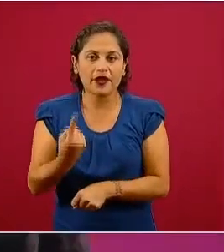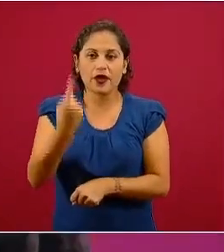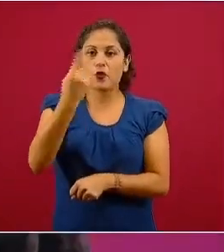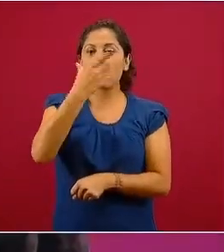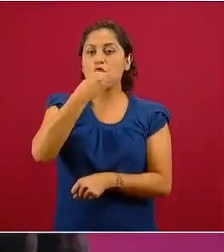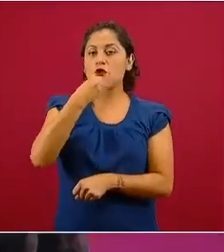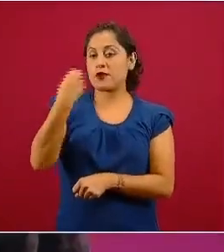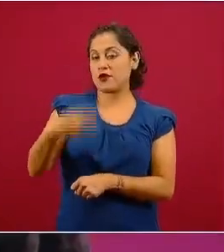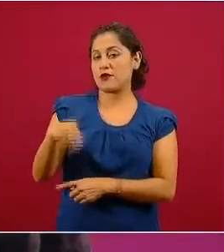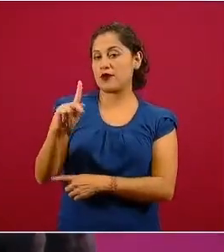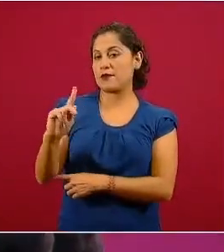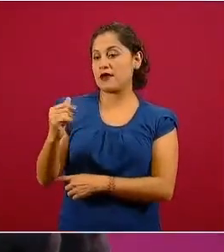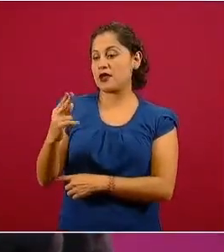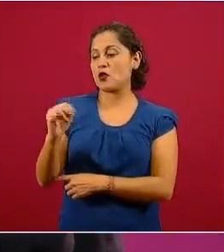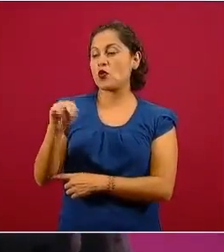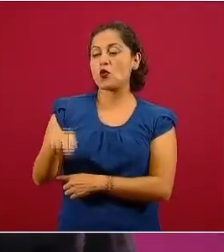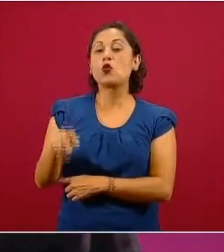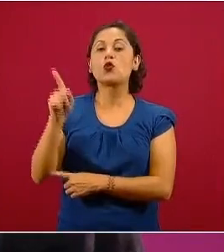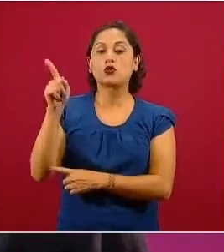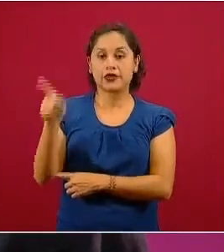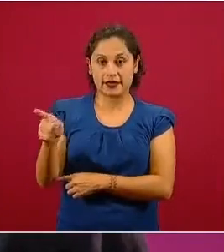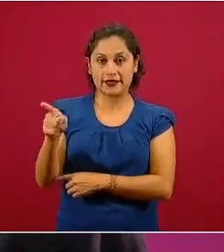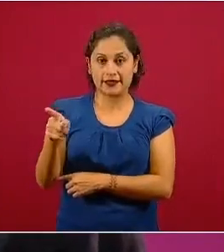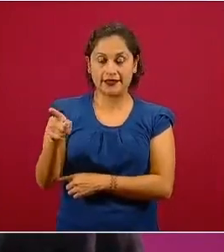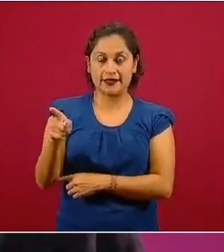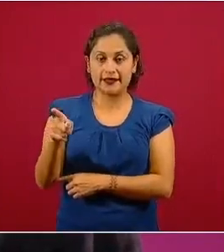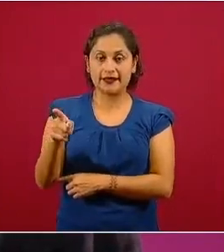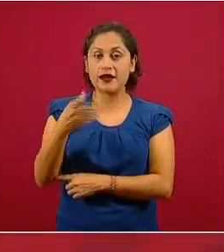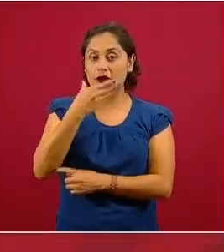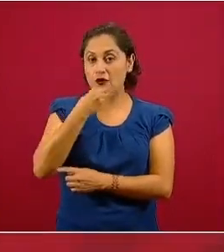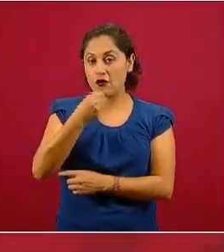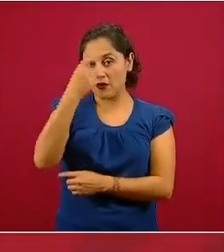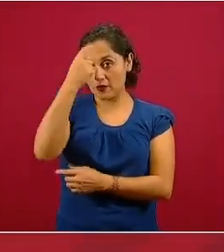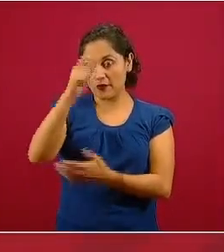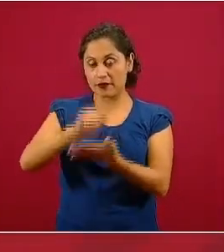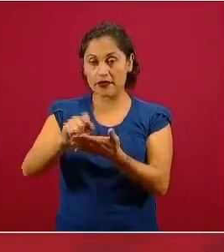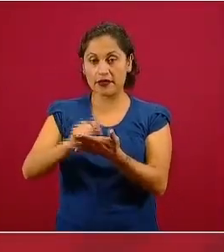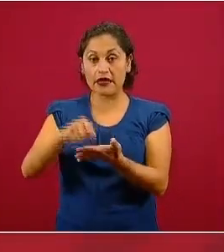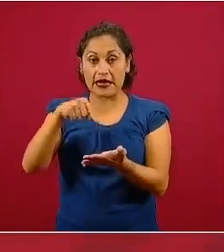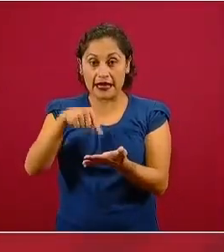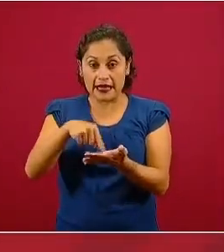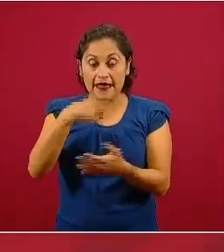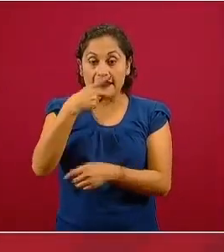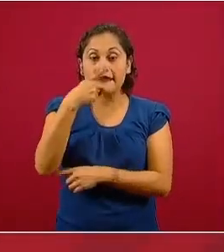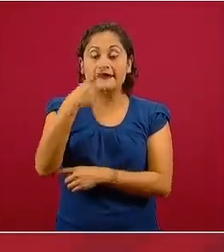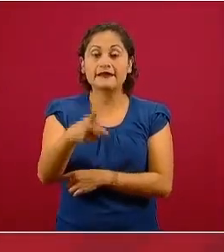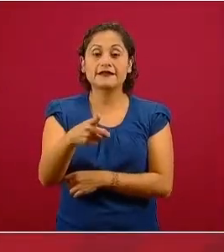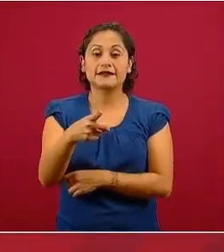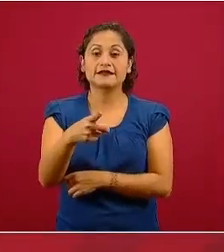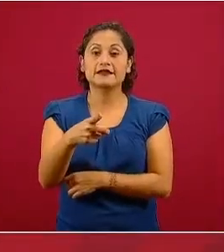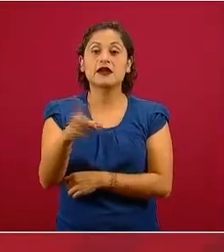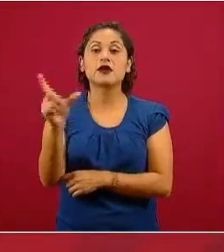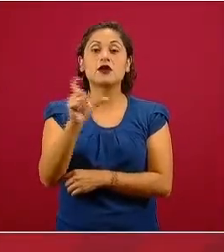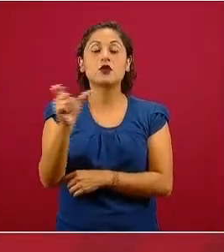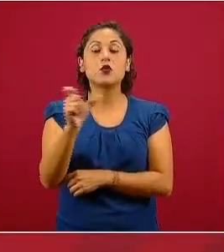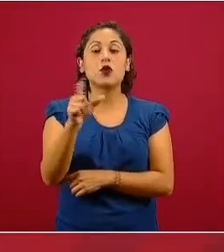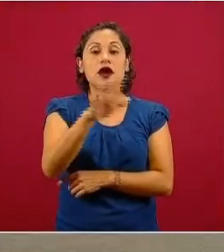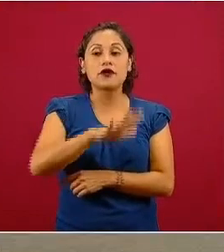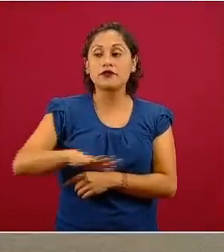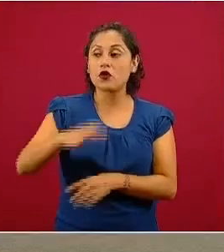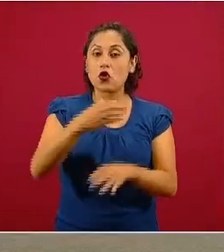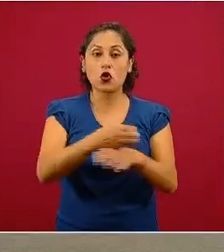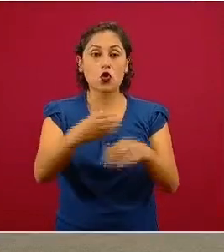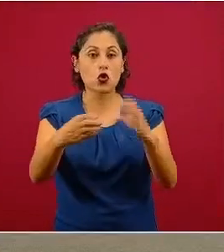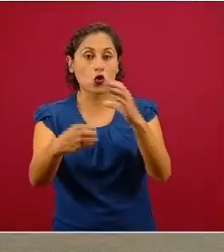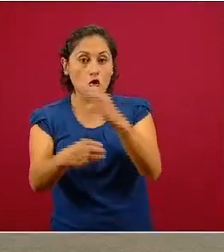Pigou, fue quien describió que cuando se ponen impuestos a ciertos productos se disminuye el entusiasmo, vamos a